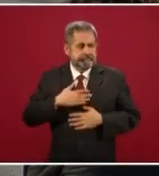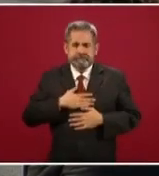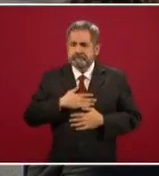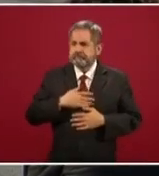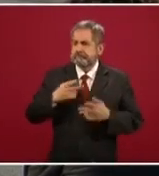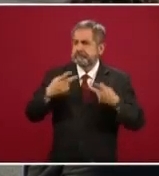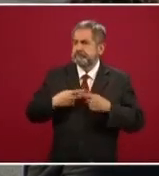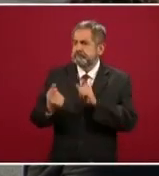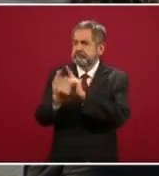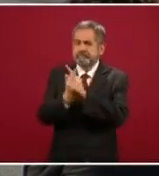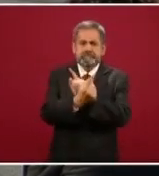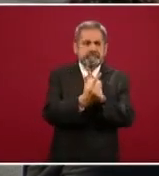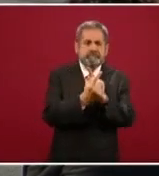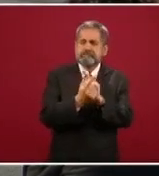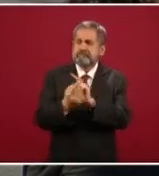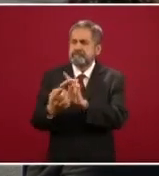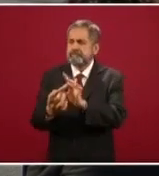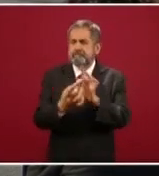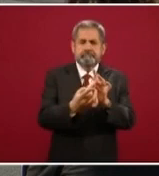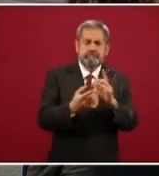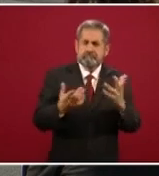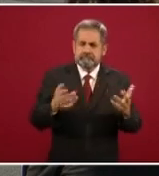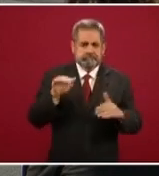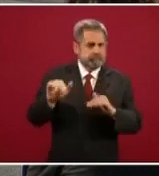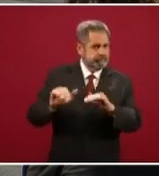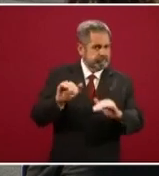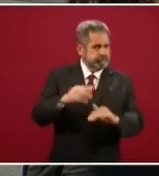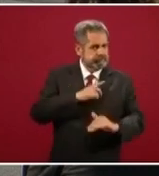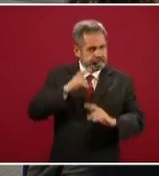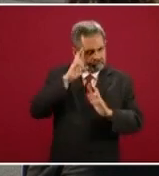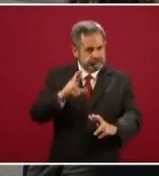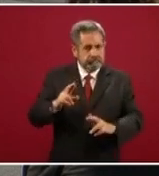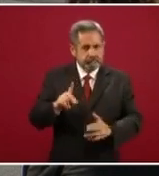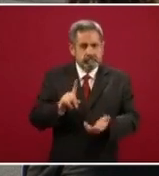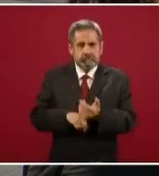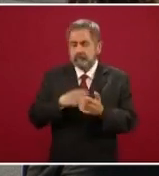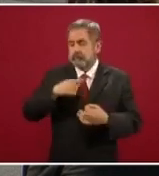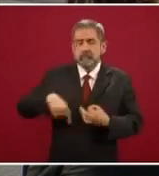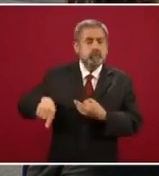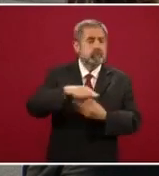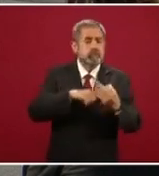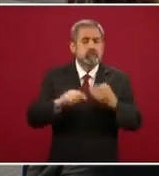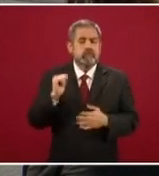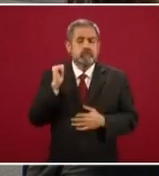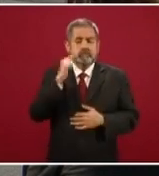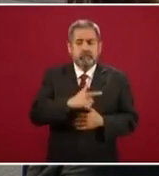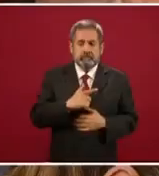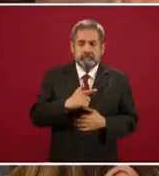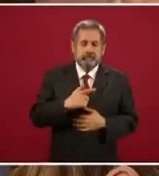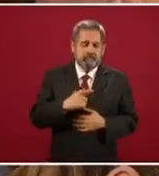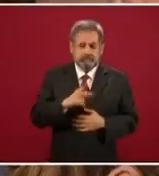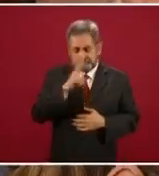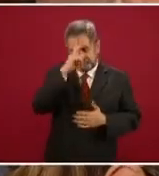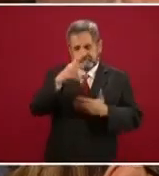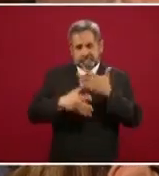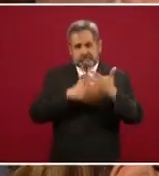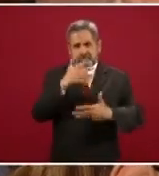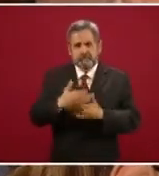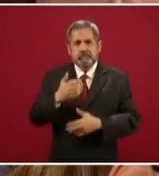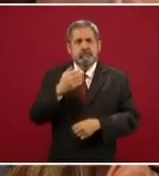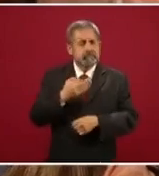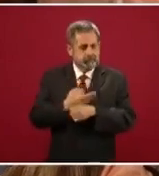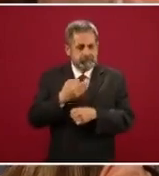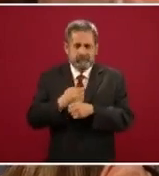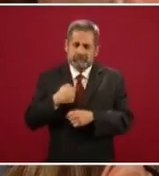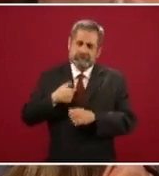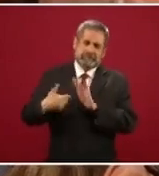interpersonales. Todas nosotras hemos sufrido en algún momento algún tipo de violencia. Yo he sido